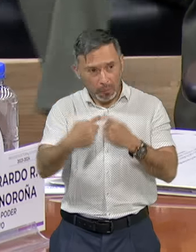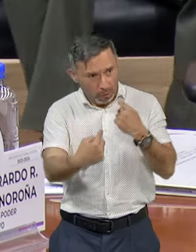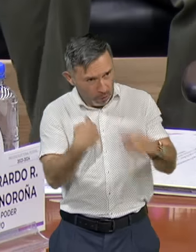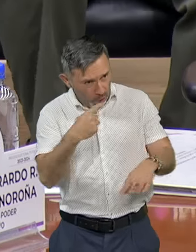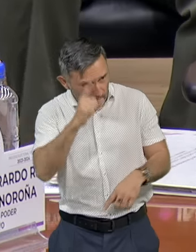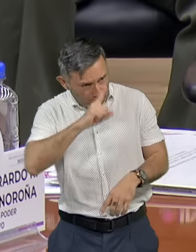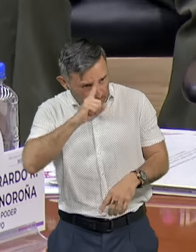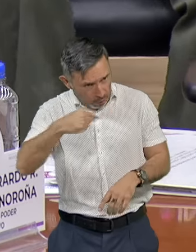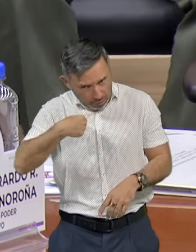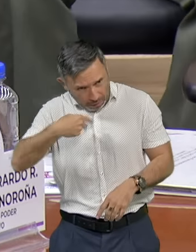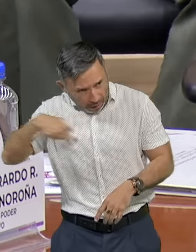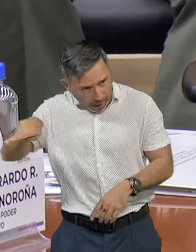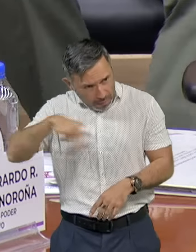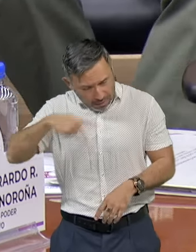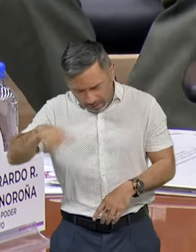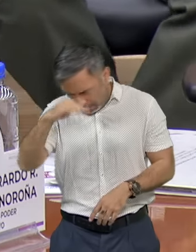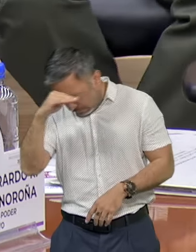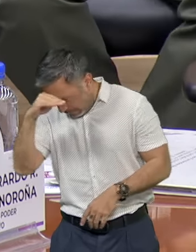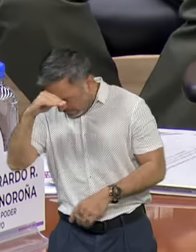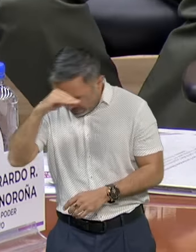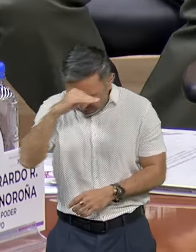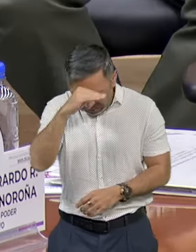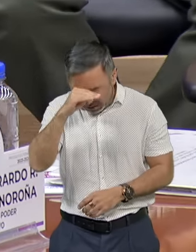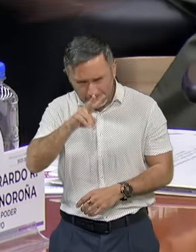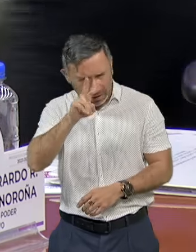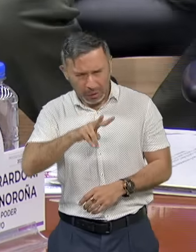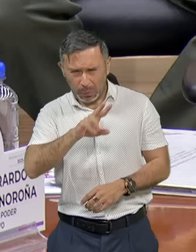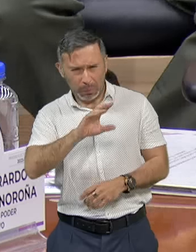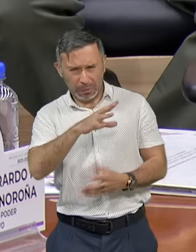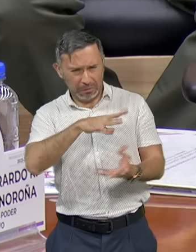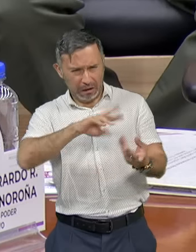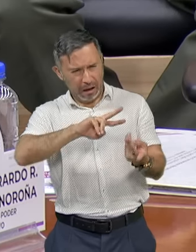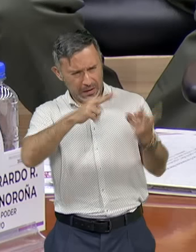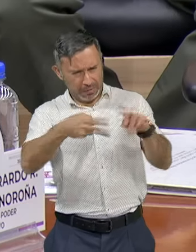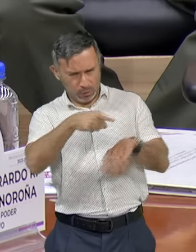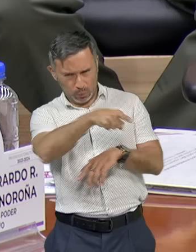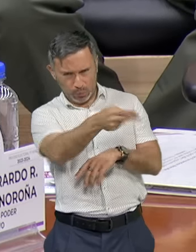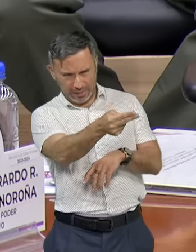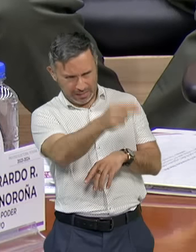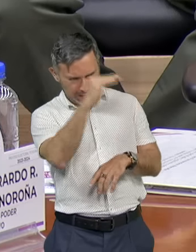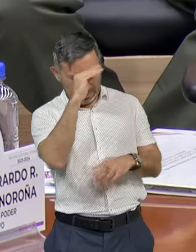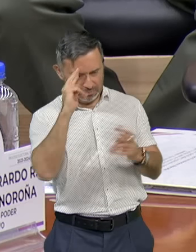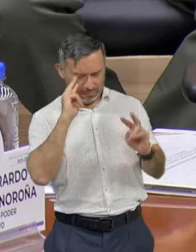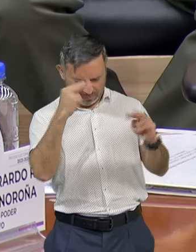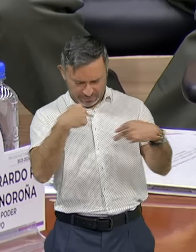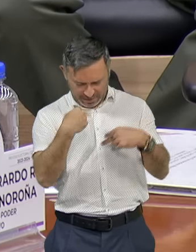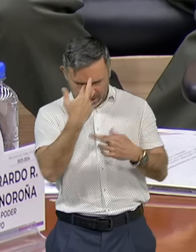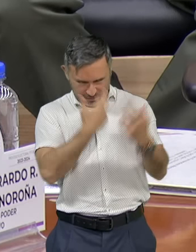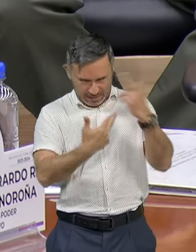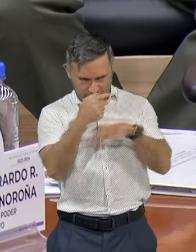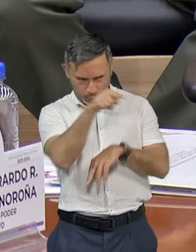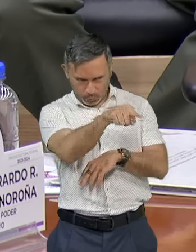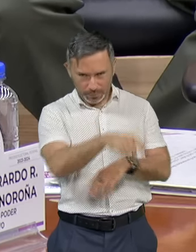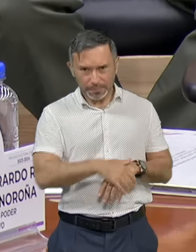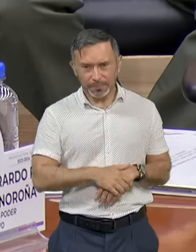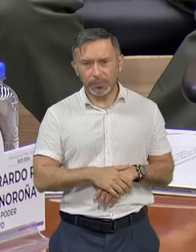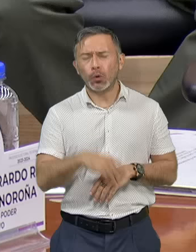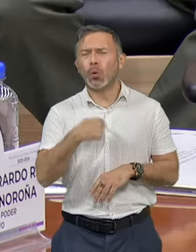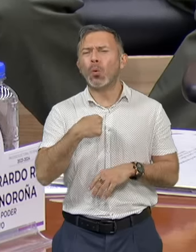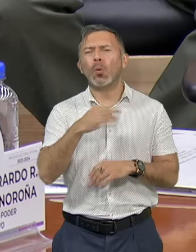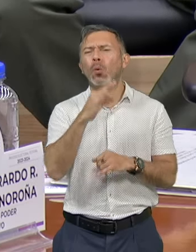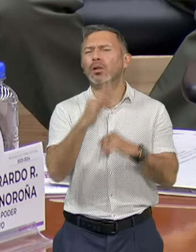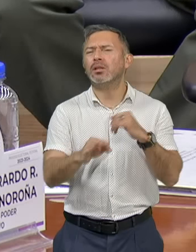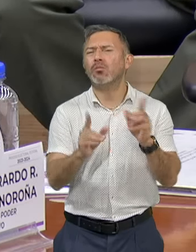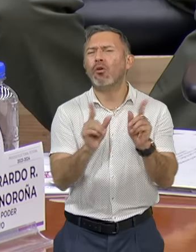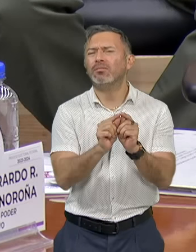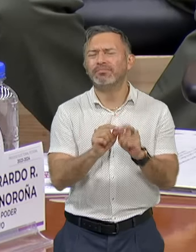revisada la verdad es que yo cierro planteando que yo voy a contribuir y pido que